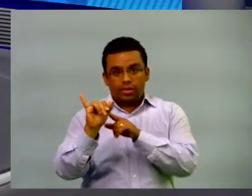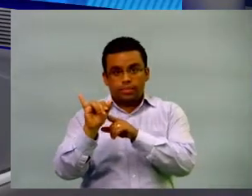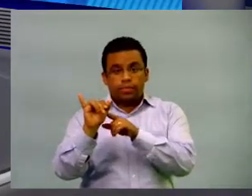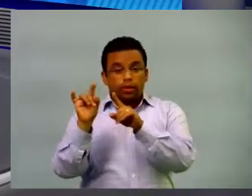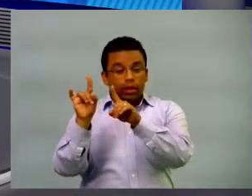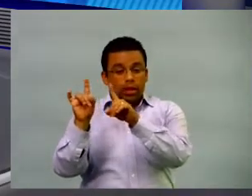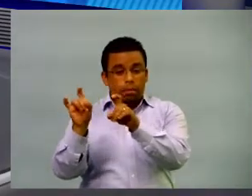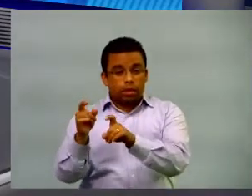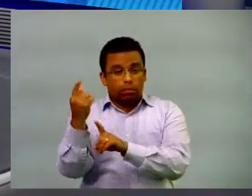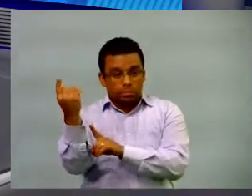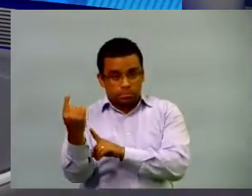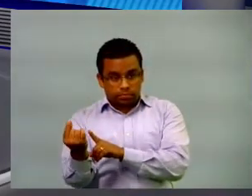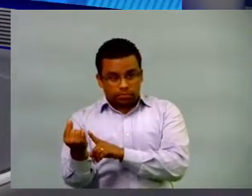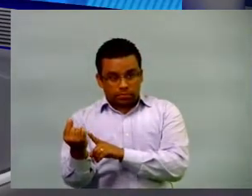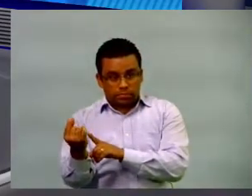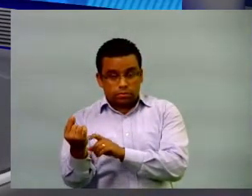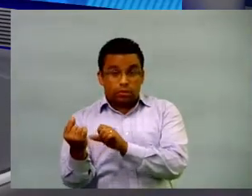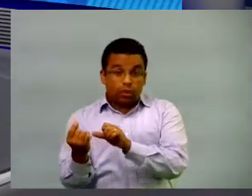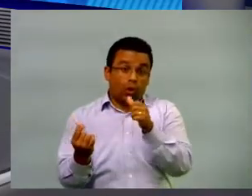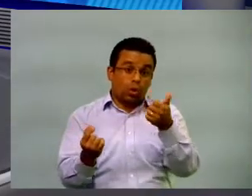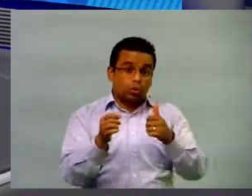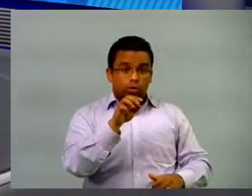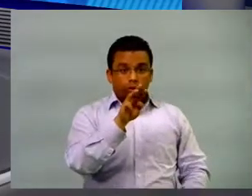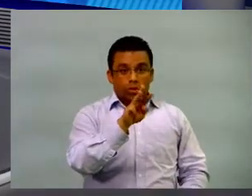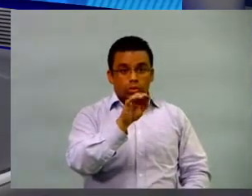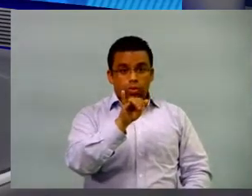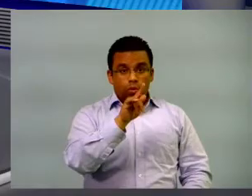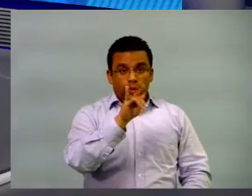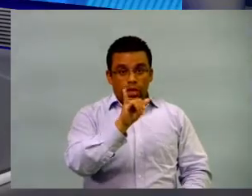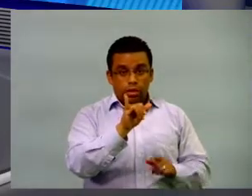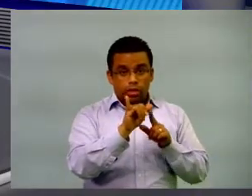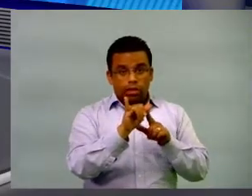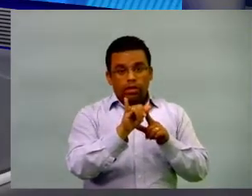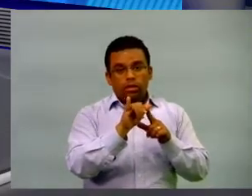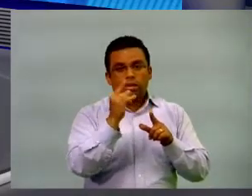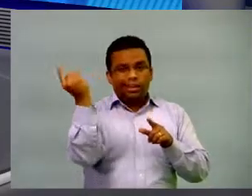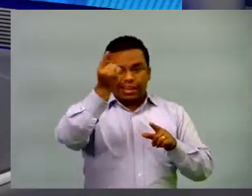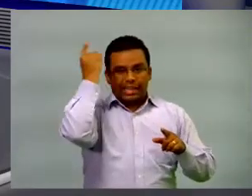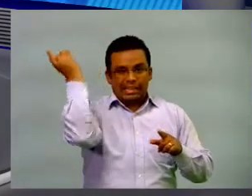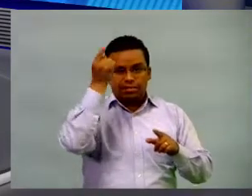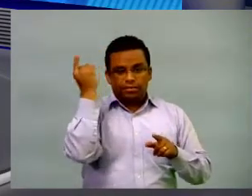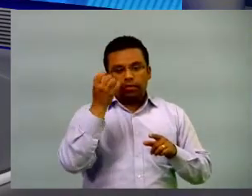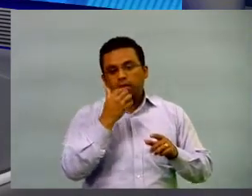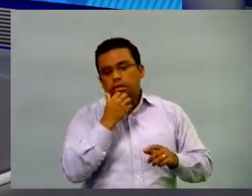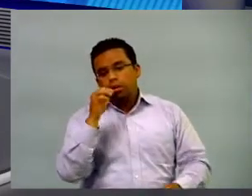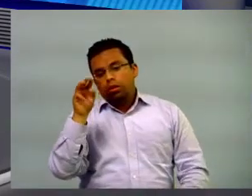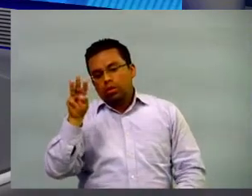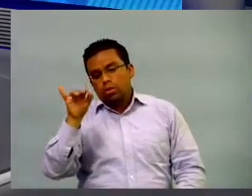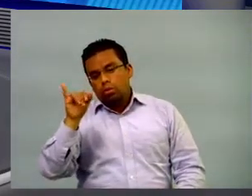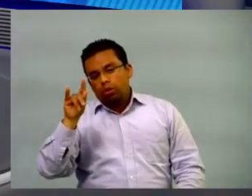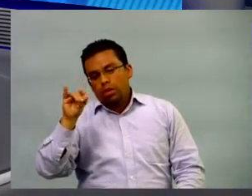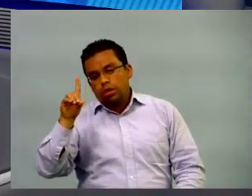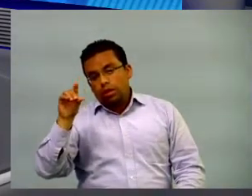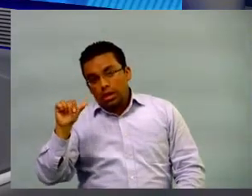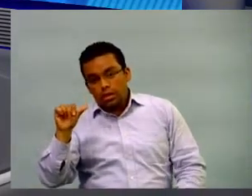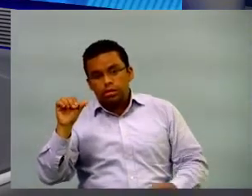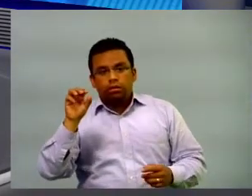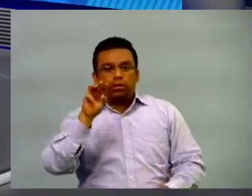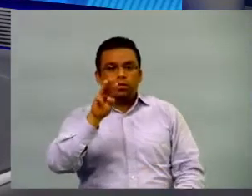generales. Digamos, de los destacables está Wikia, Wikispaces, Wikidot y un sinnúmero